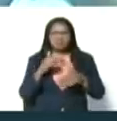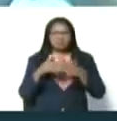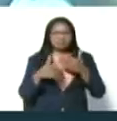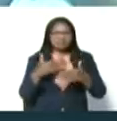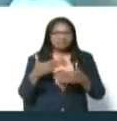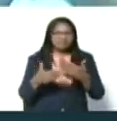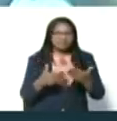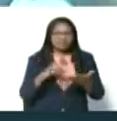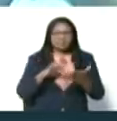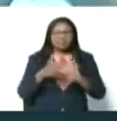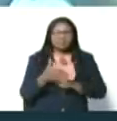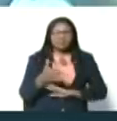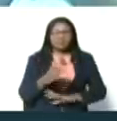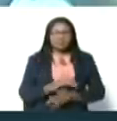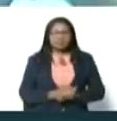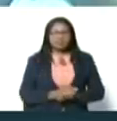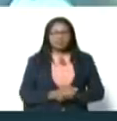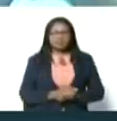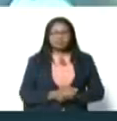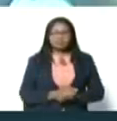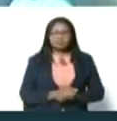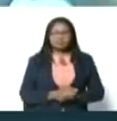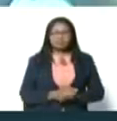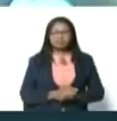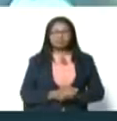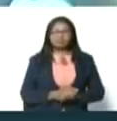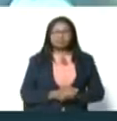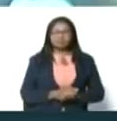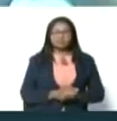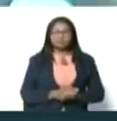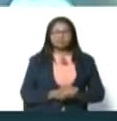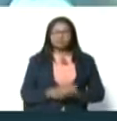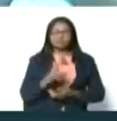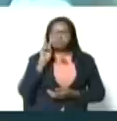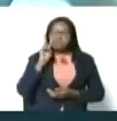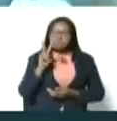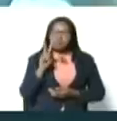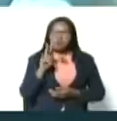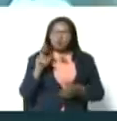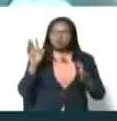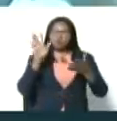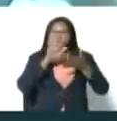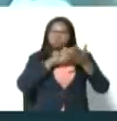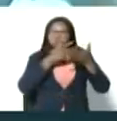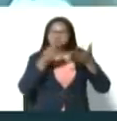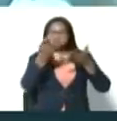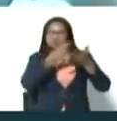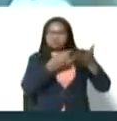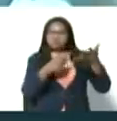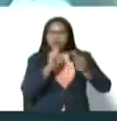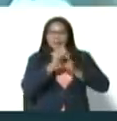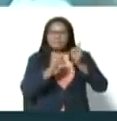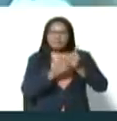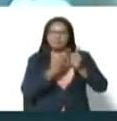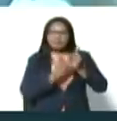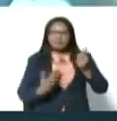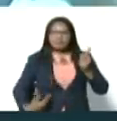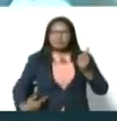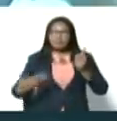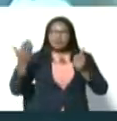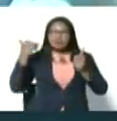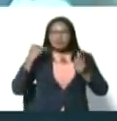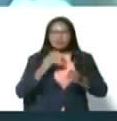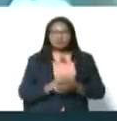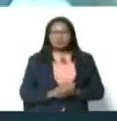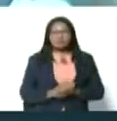una meseta, por ahí había un gráfico de la meseta que tenía la vicepresidenta ayer. Desde